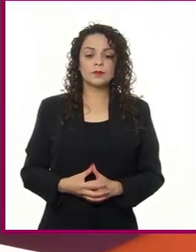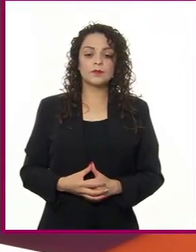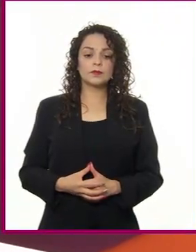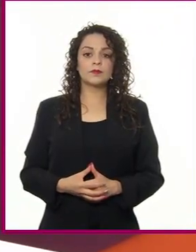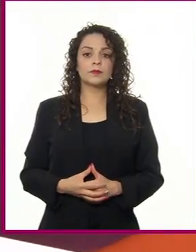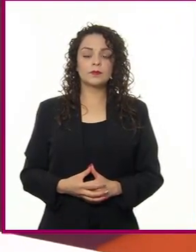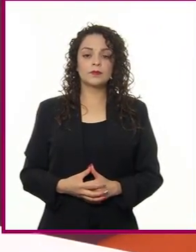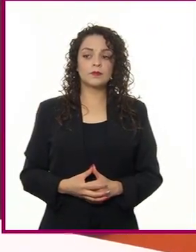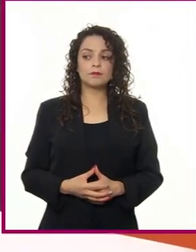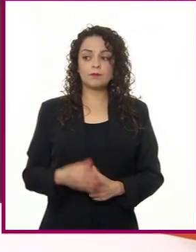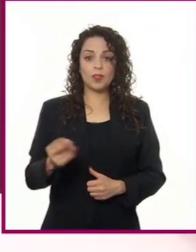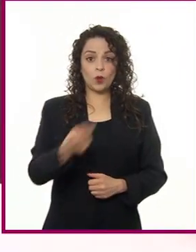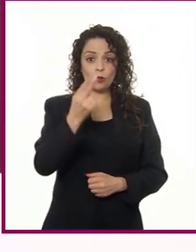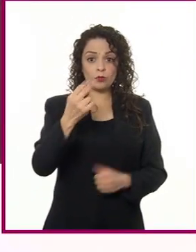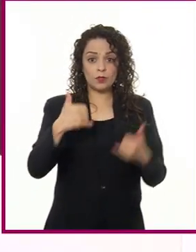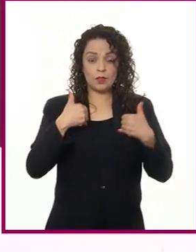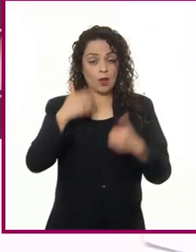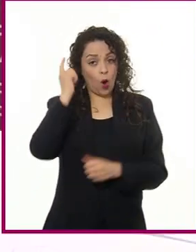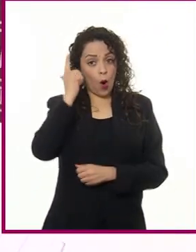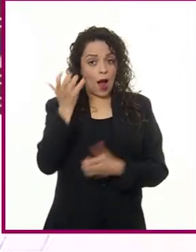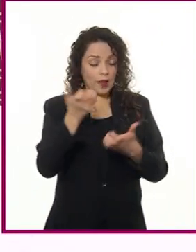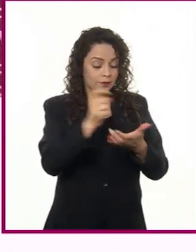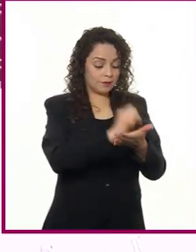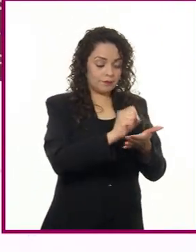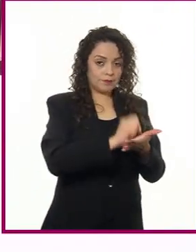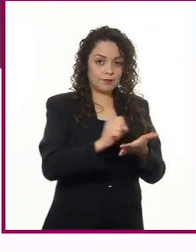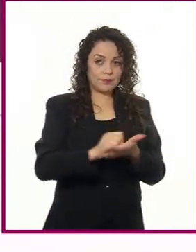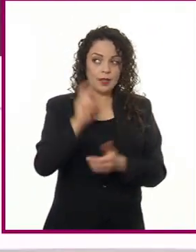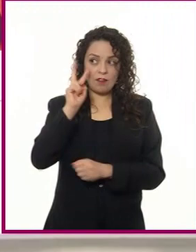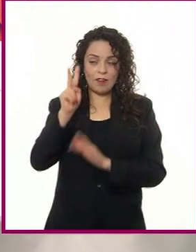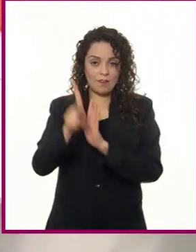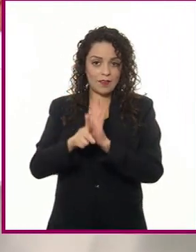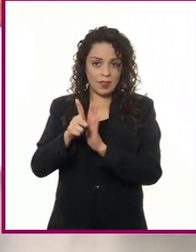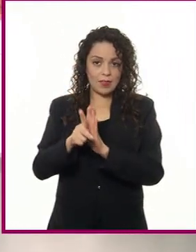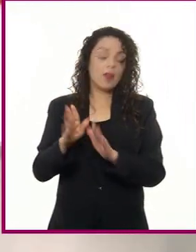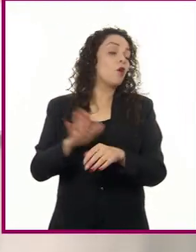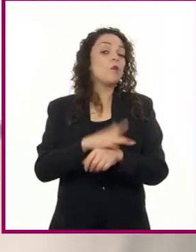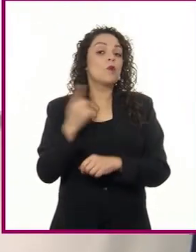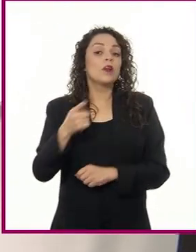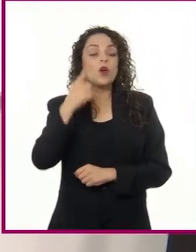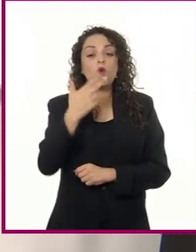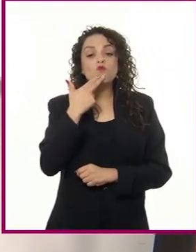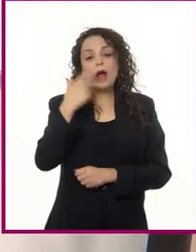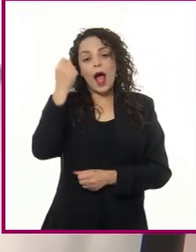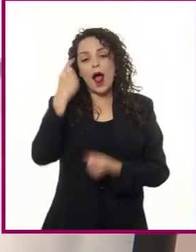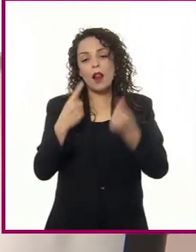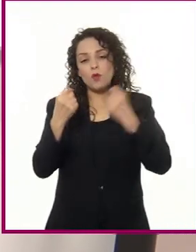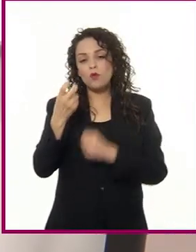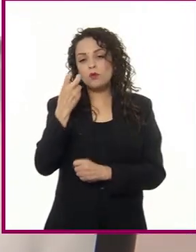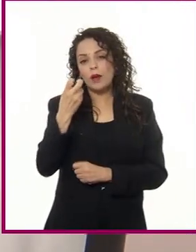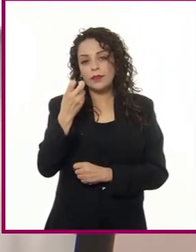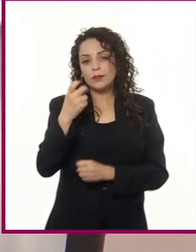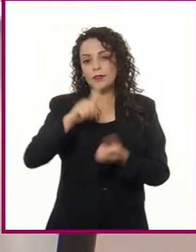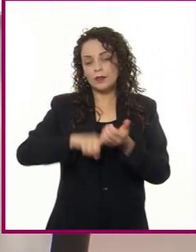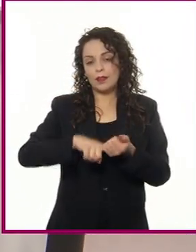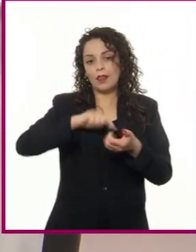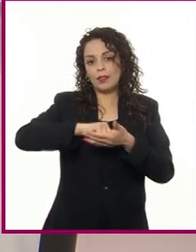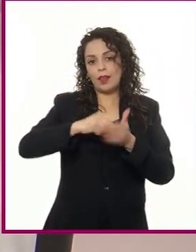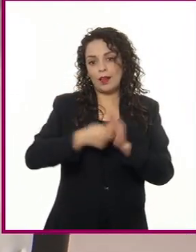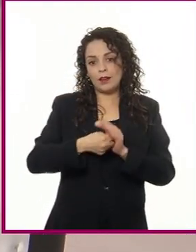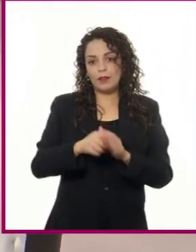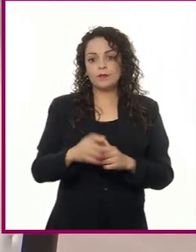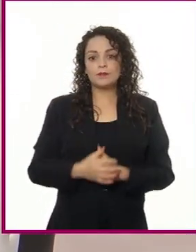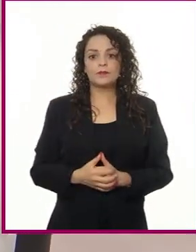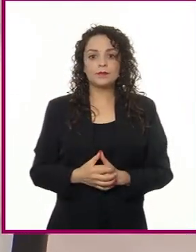Jóvenes, espero hayan tomado nota de lo visto en el video, ya que seguramente usarán algunas de estas representaciones. Así